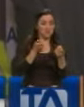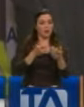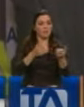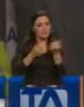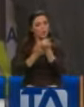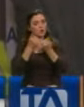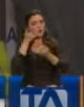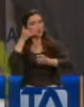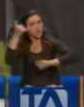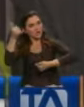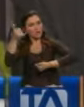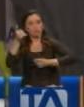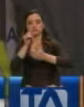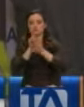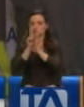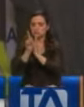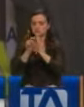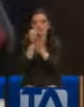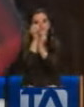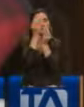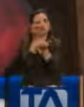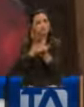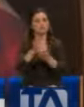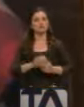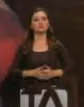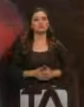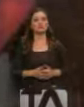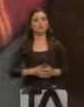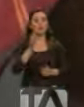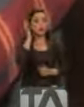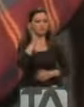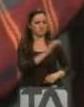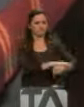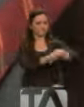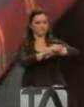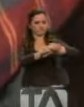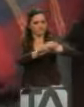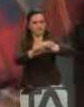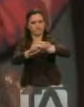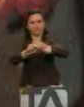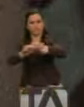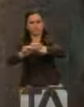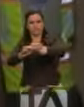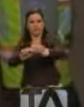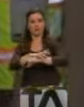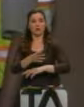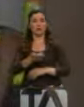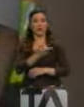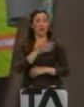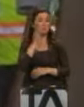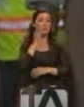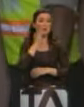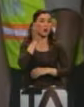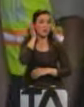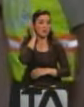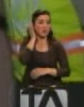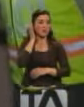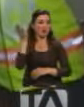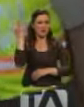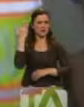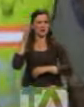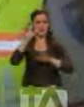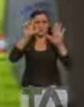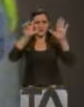la información que nos pudieron proporcionar. Tras la detención y el traslado de la detenida, su madre confirmó que su hija tenía 7 meses de